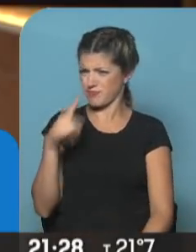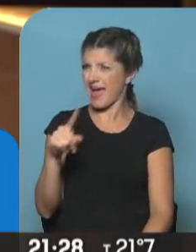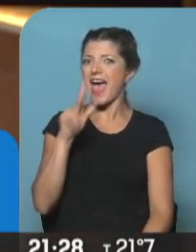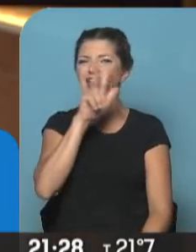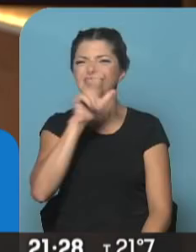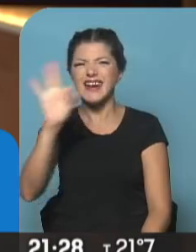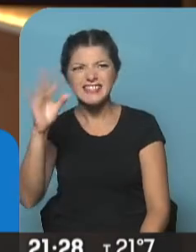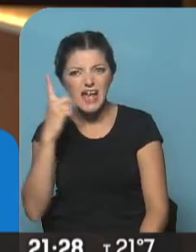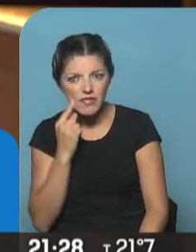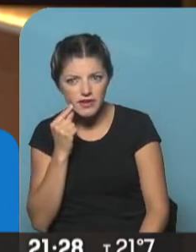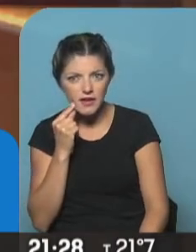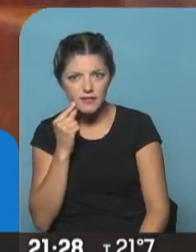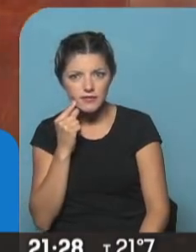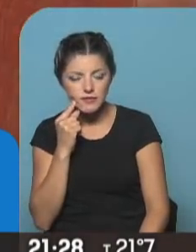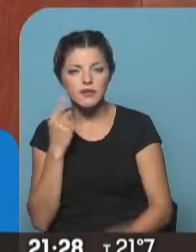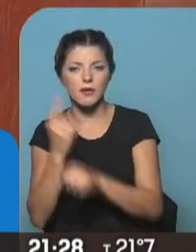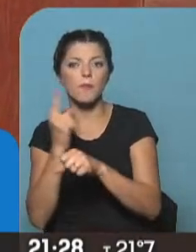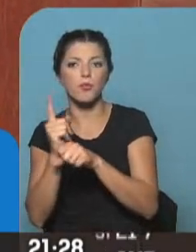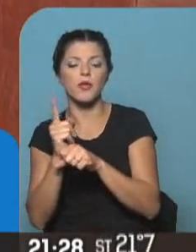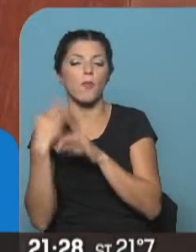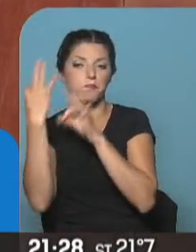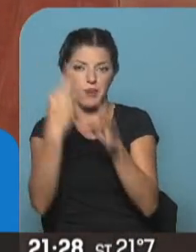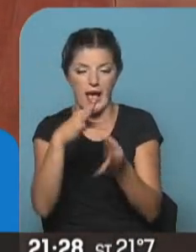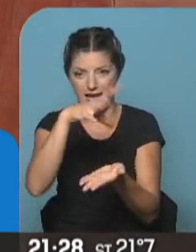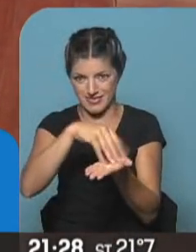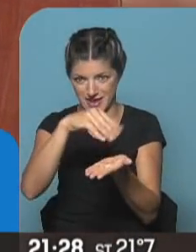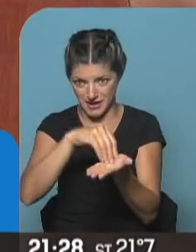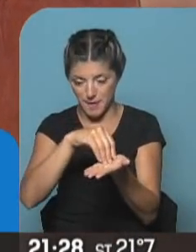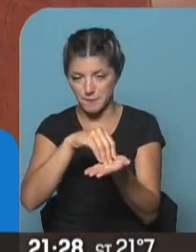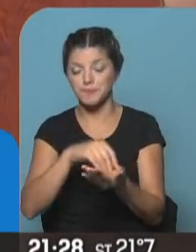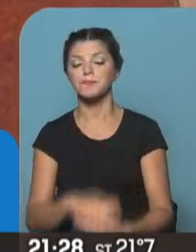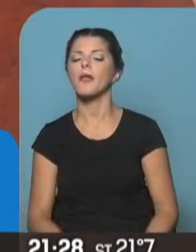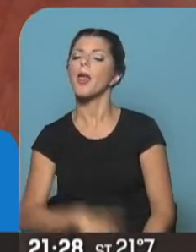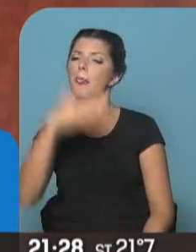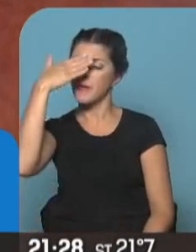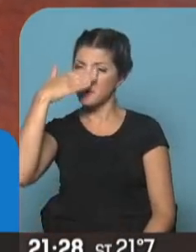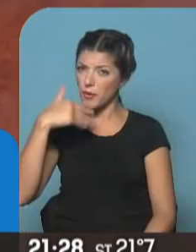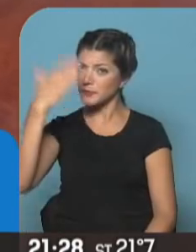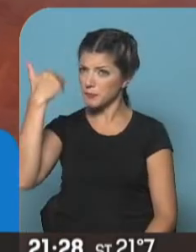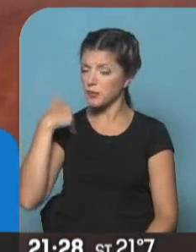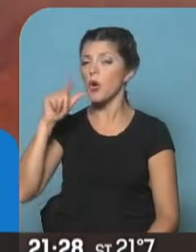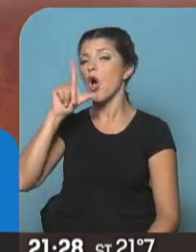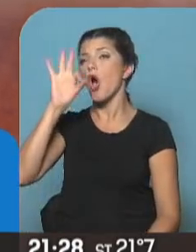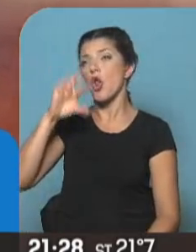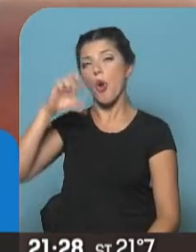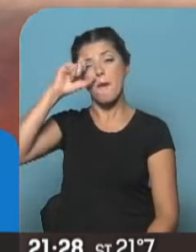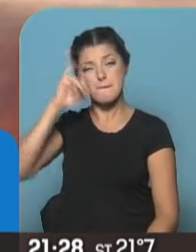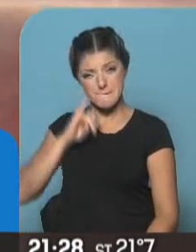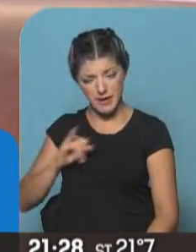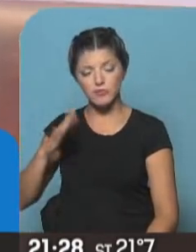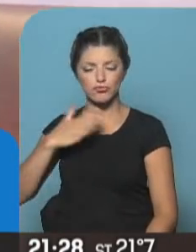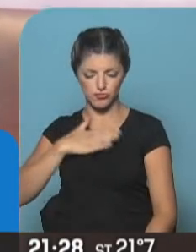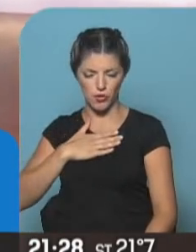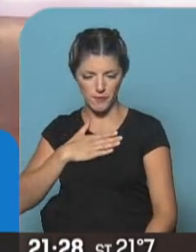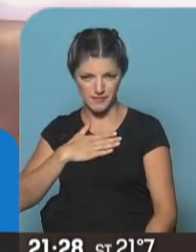días prácticamente sin salir a tierra. Y luego, durante la época de Germán López, una vez tuve la experiencia de ir en el